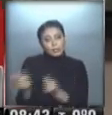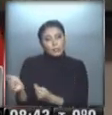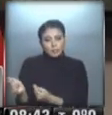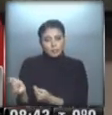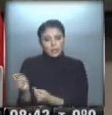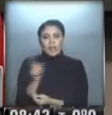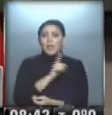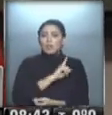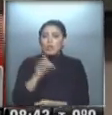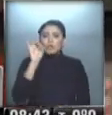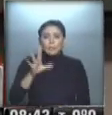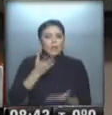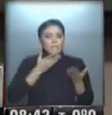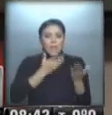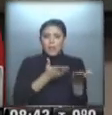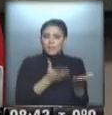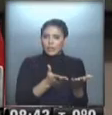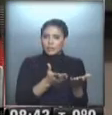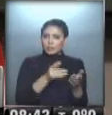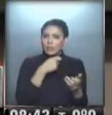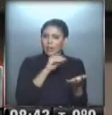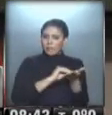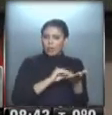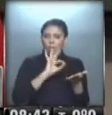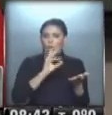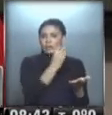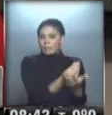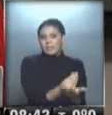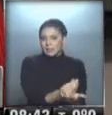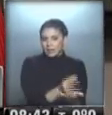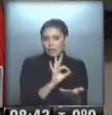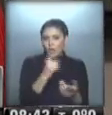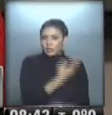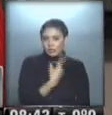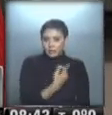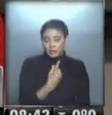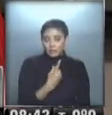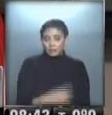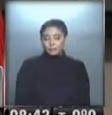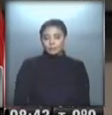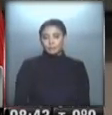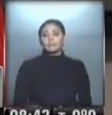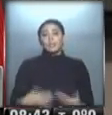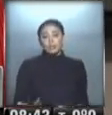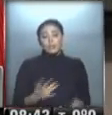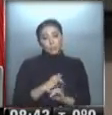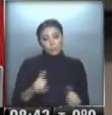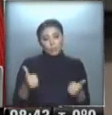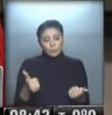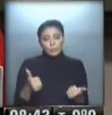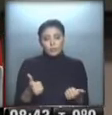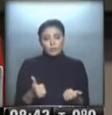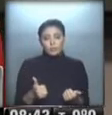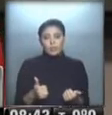para un beneficio personal de sus propios abogados representantes o dirigentes de modo que una buena noticia